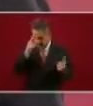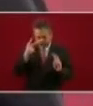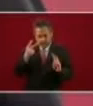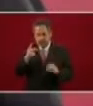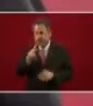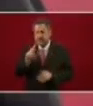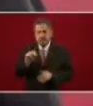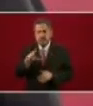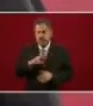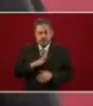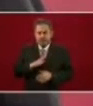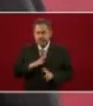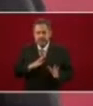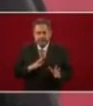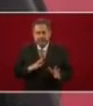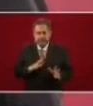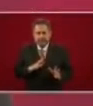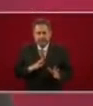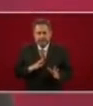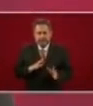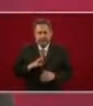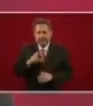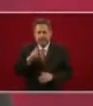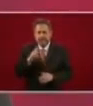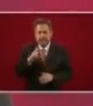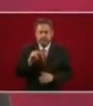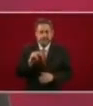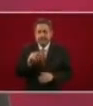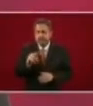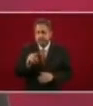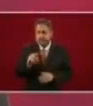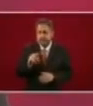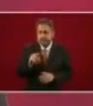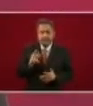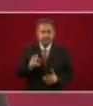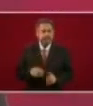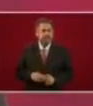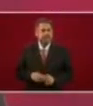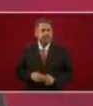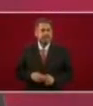ir en contra de este